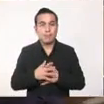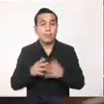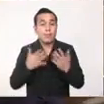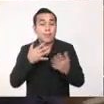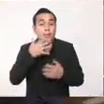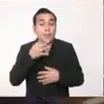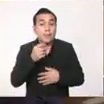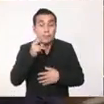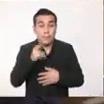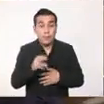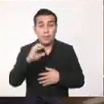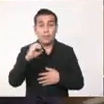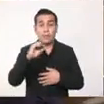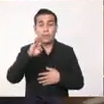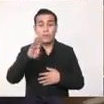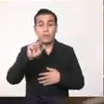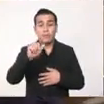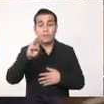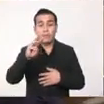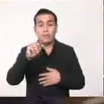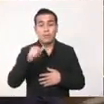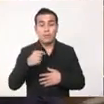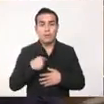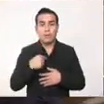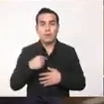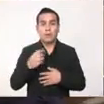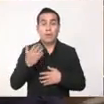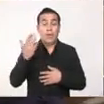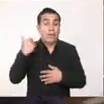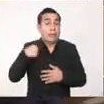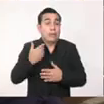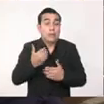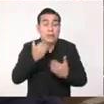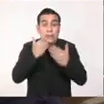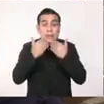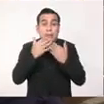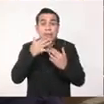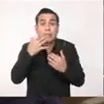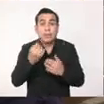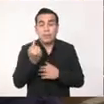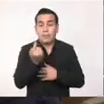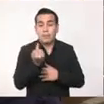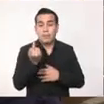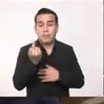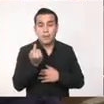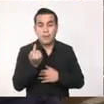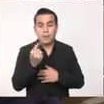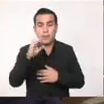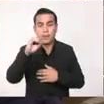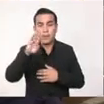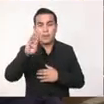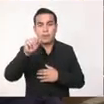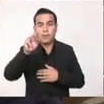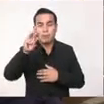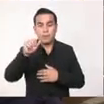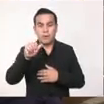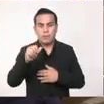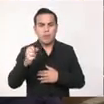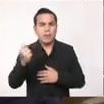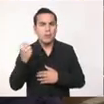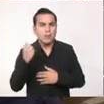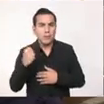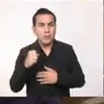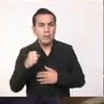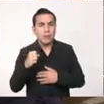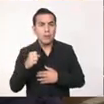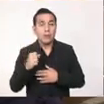Pero como dijo Barack Obama, y no es que sea el gran filósofo del siglo XXI, pero es una persona con un cargo, que ostentó un cargo importante